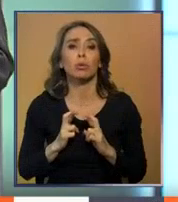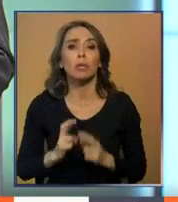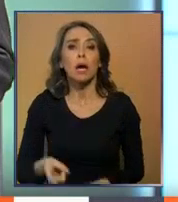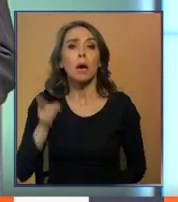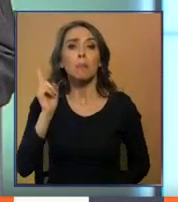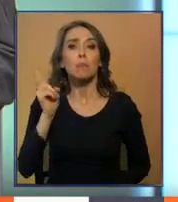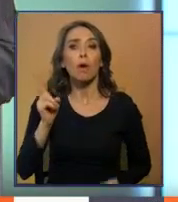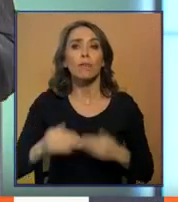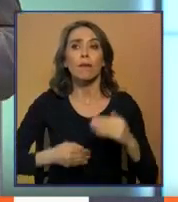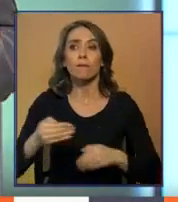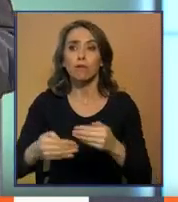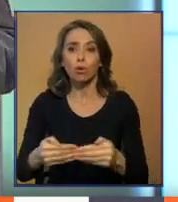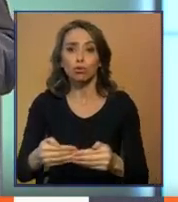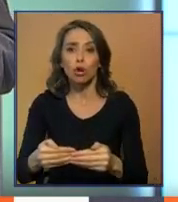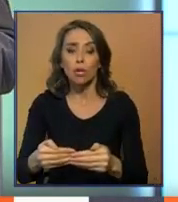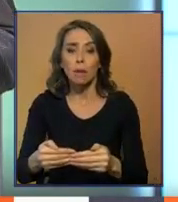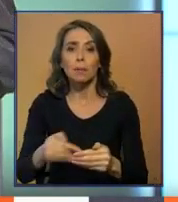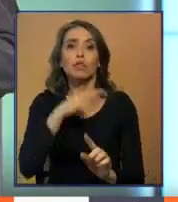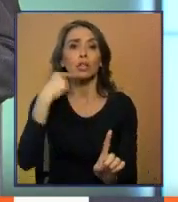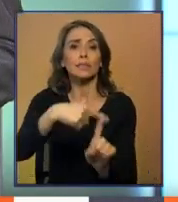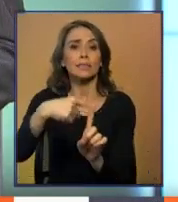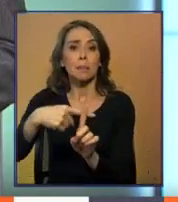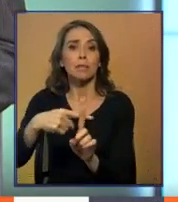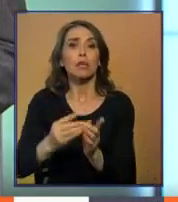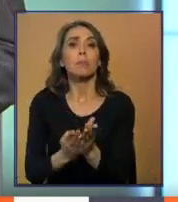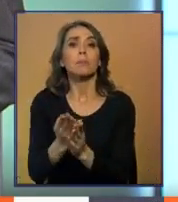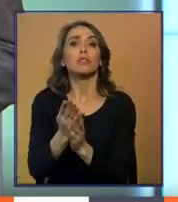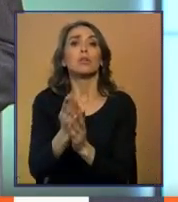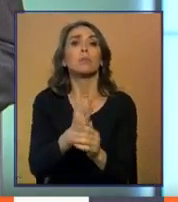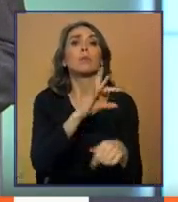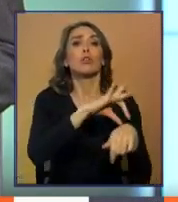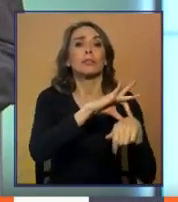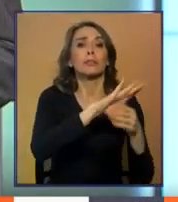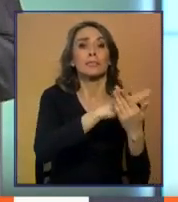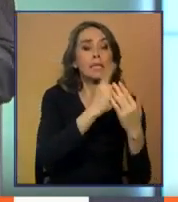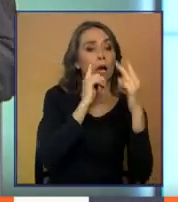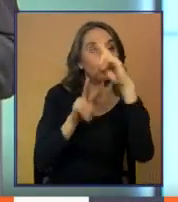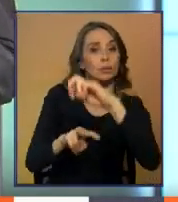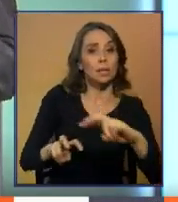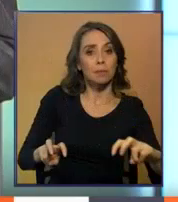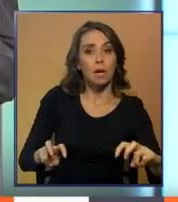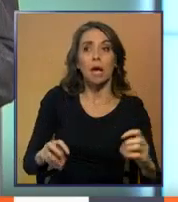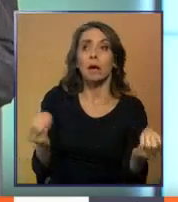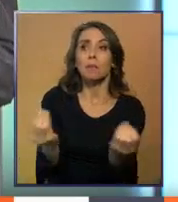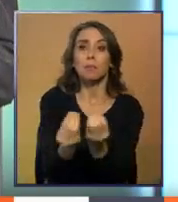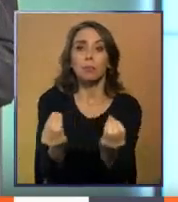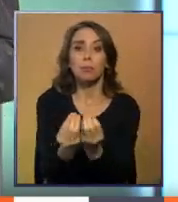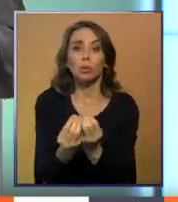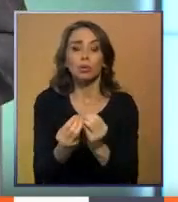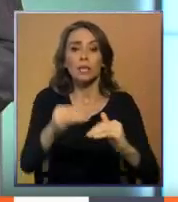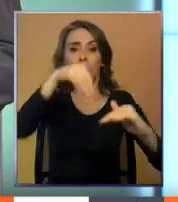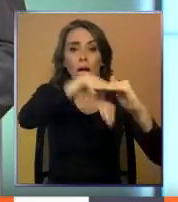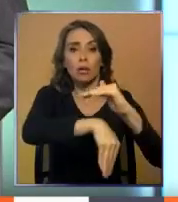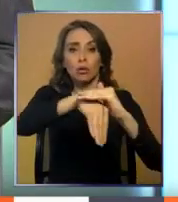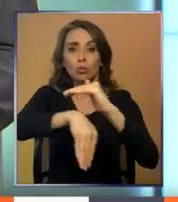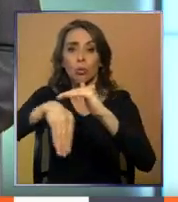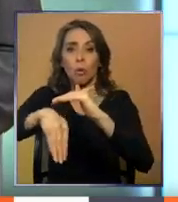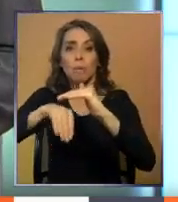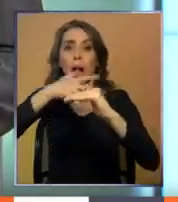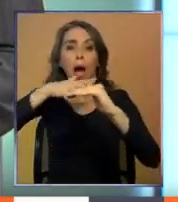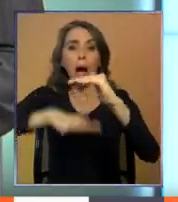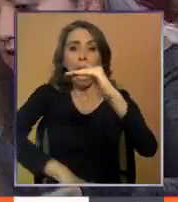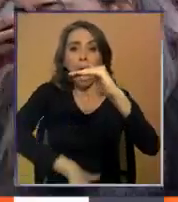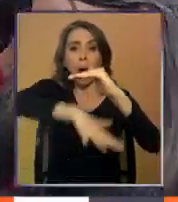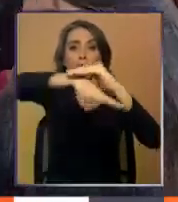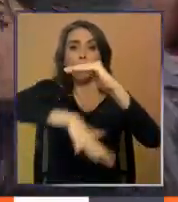de funcionamiento. Y todo se origina por un sumario sanitario tras encontrarse una gran cantidad de tumbas inundadas.